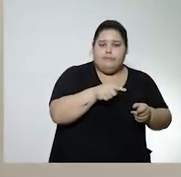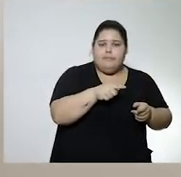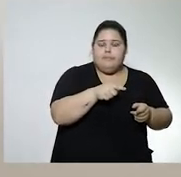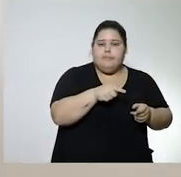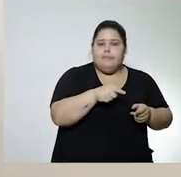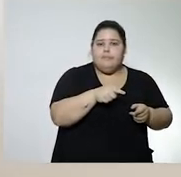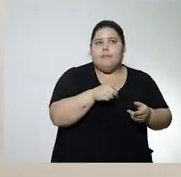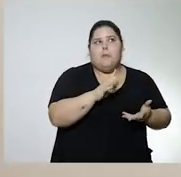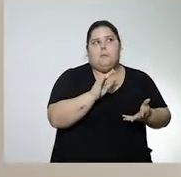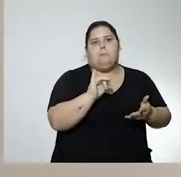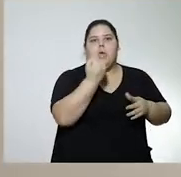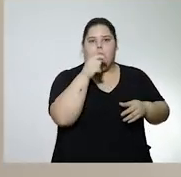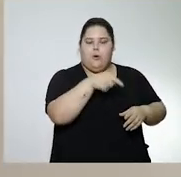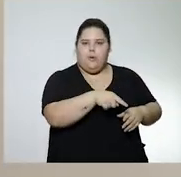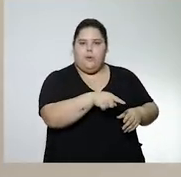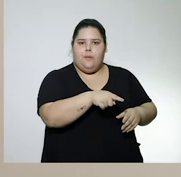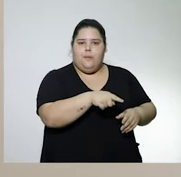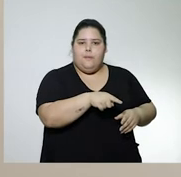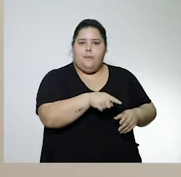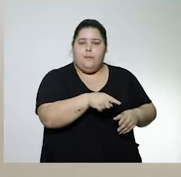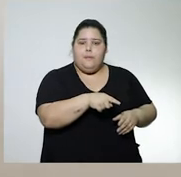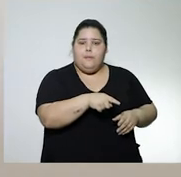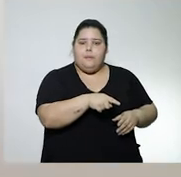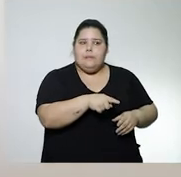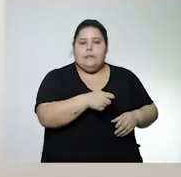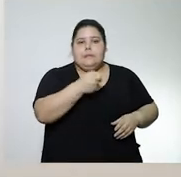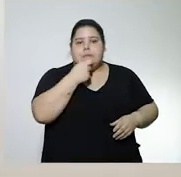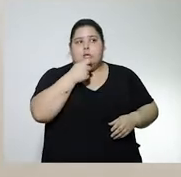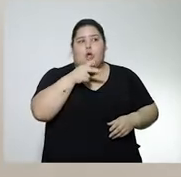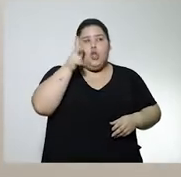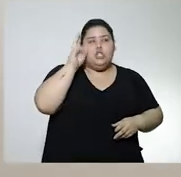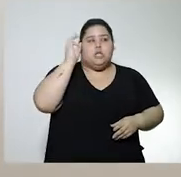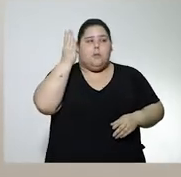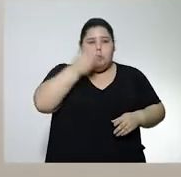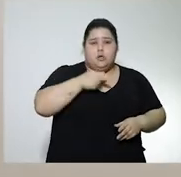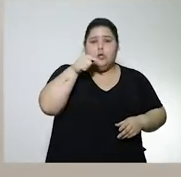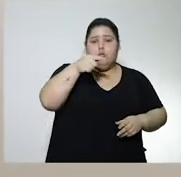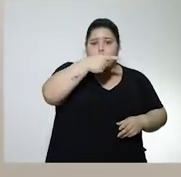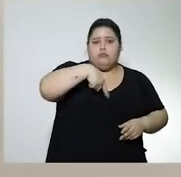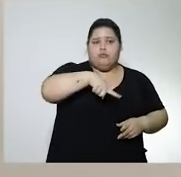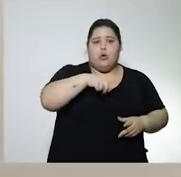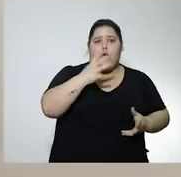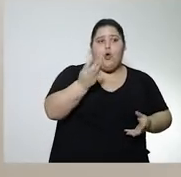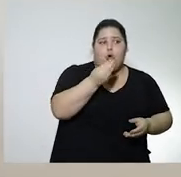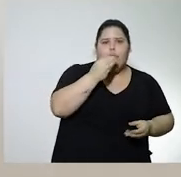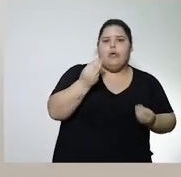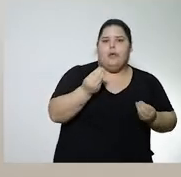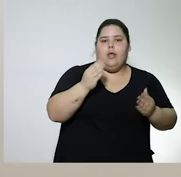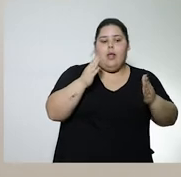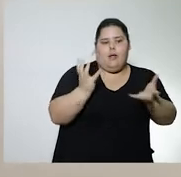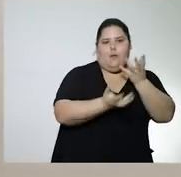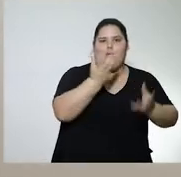van a ser mejores. Si el 80% de las veces comen alimentos